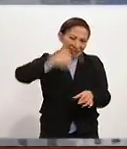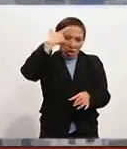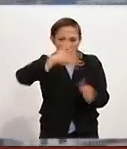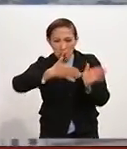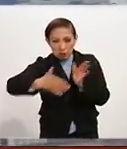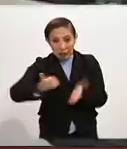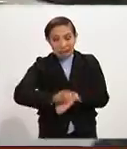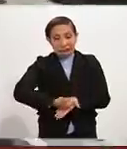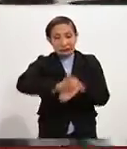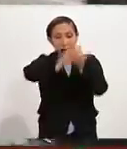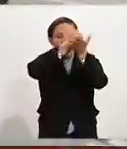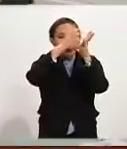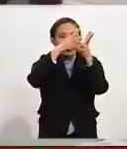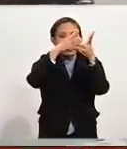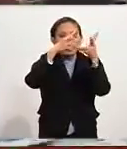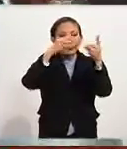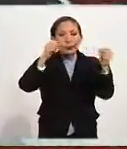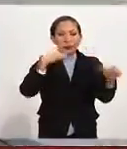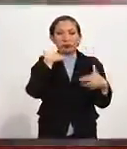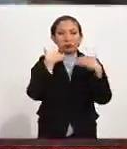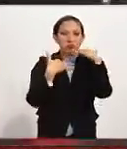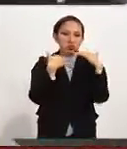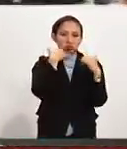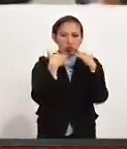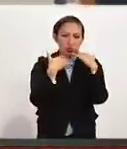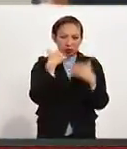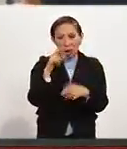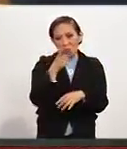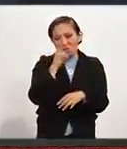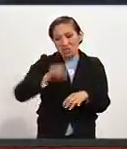tarde-noche, ayudaron a la dispersión de contaminantes y, como ya le